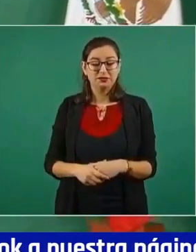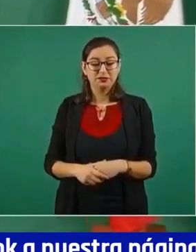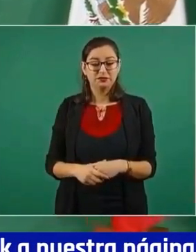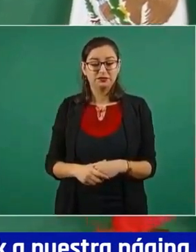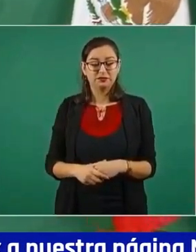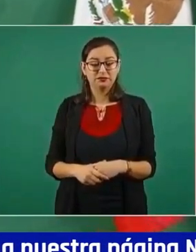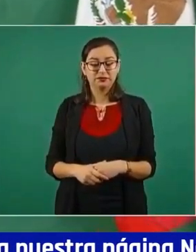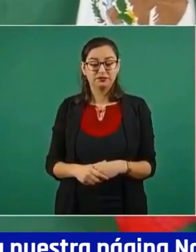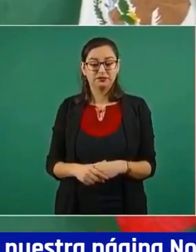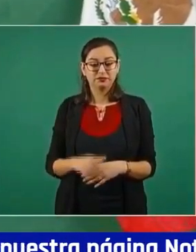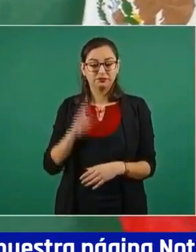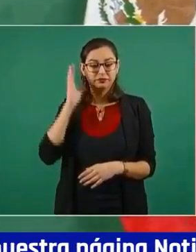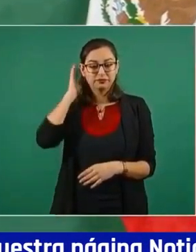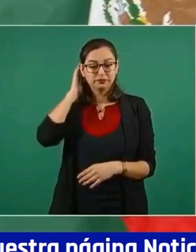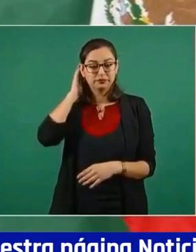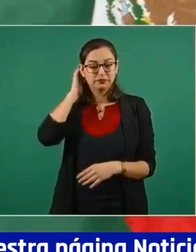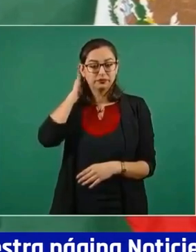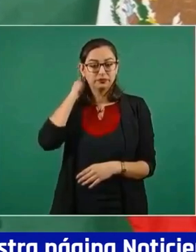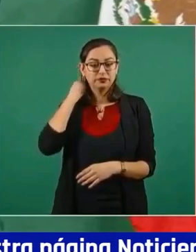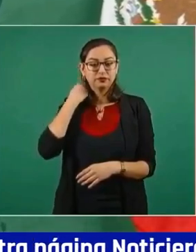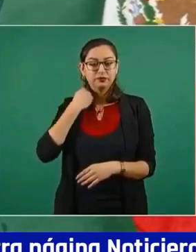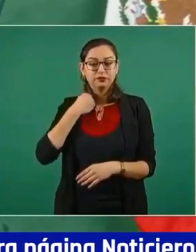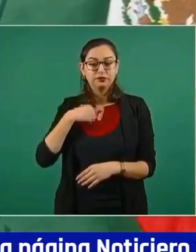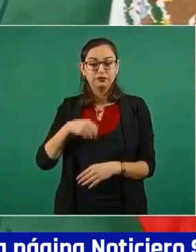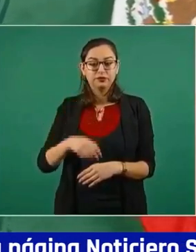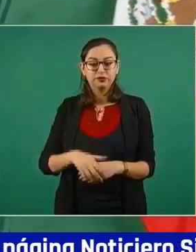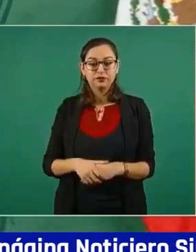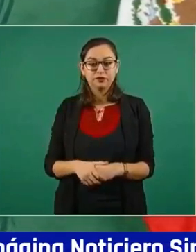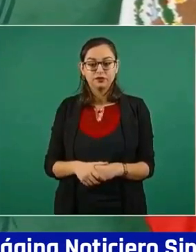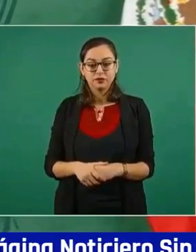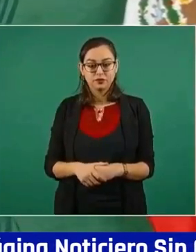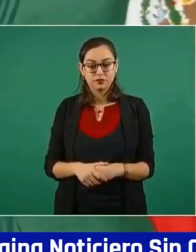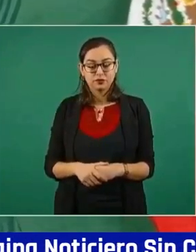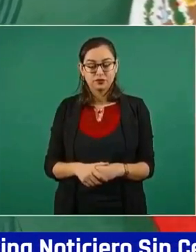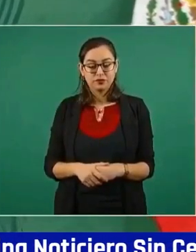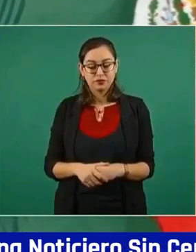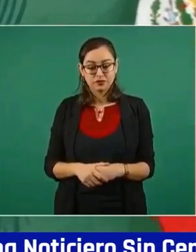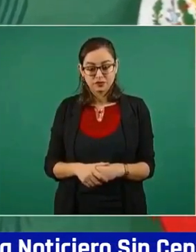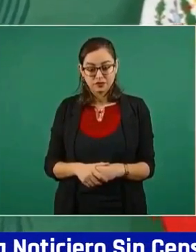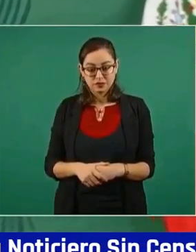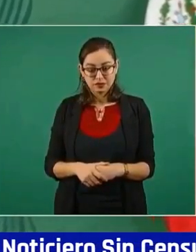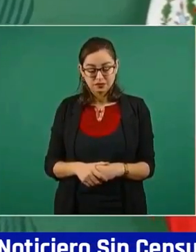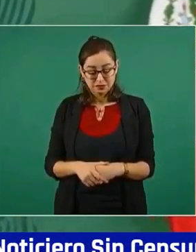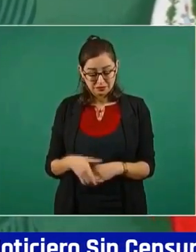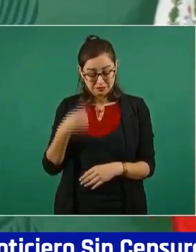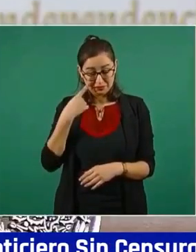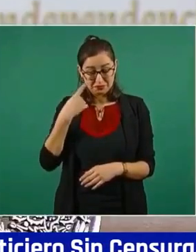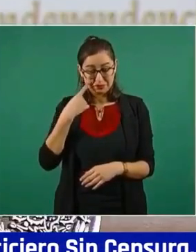Incluso las autoridades españolas de aquel entonces